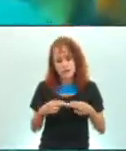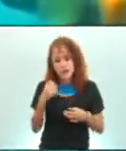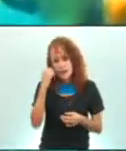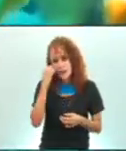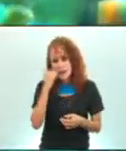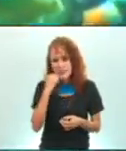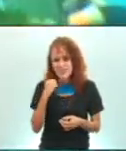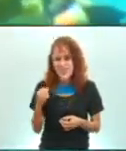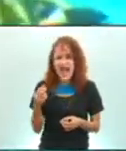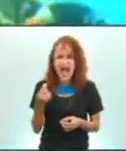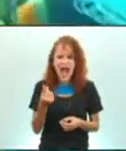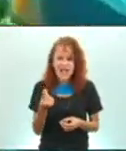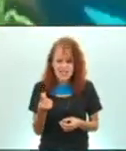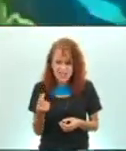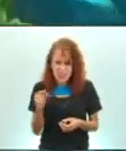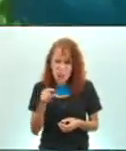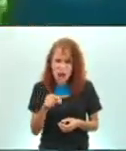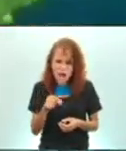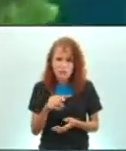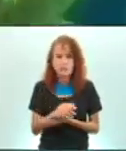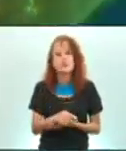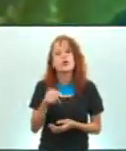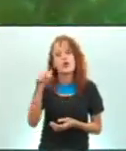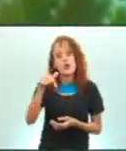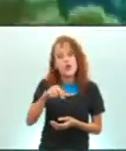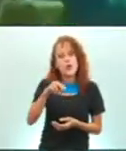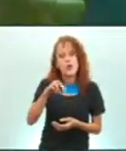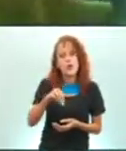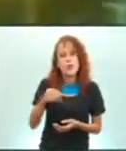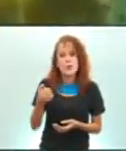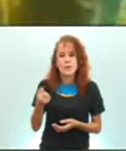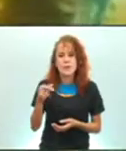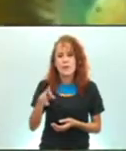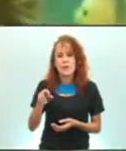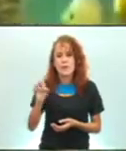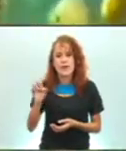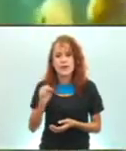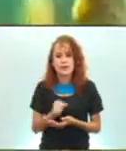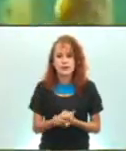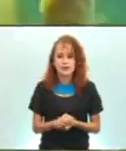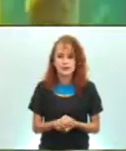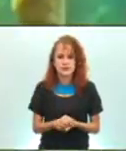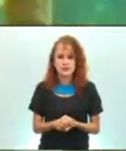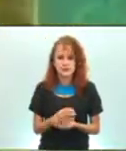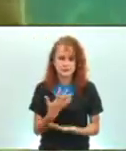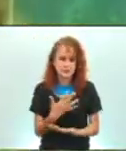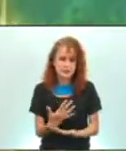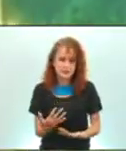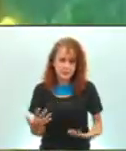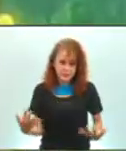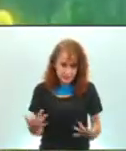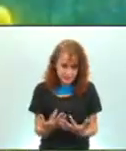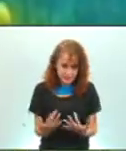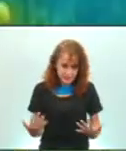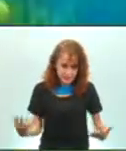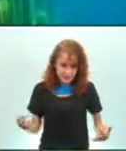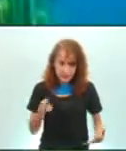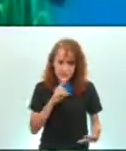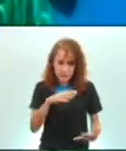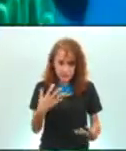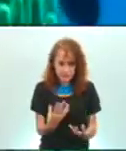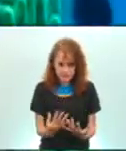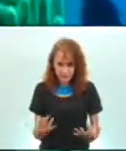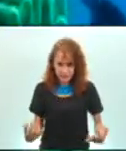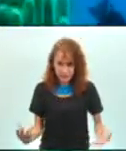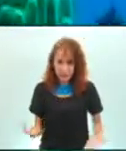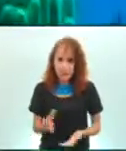mares y limitar el crecimiento de los organismos que integran esas colonias que han demostrado su capacidad de convertirse en